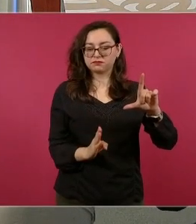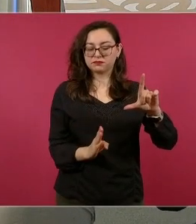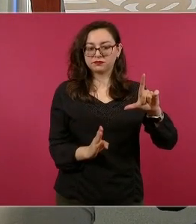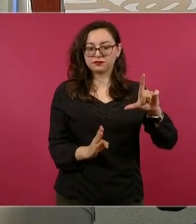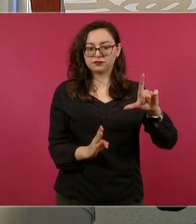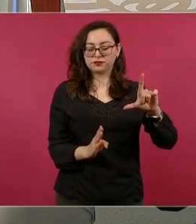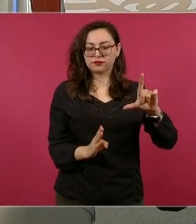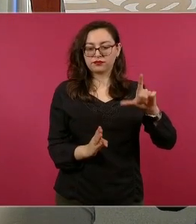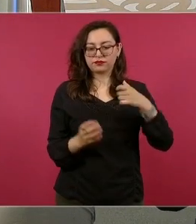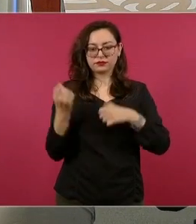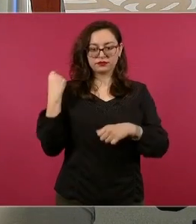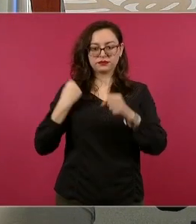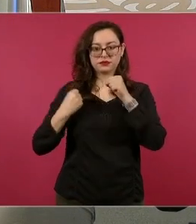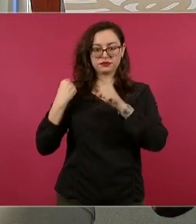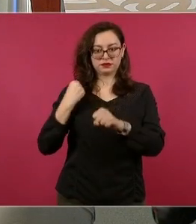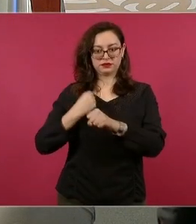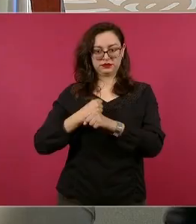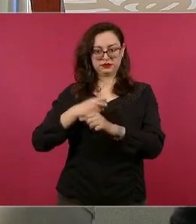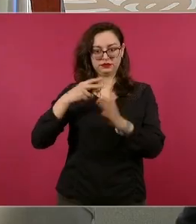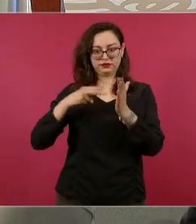el 21 en la ciudad,